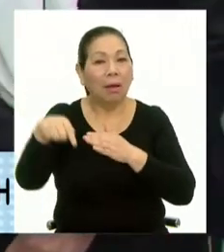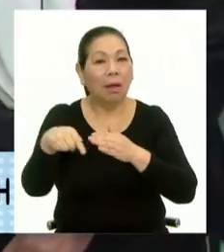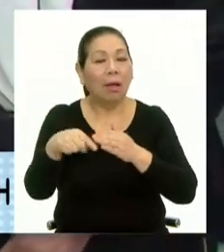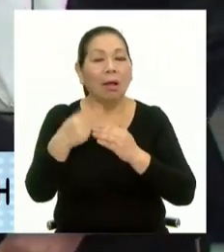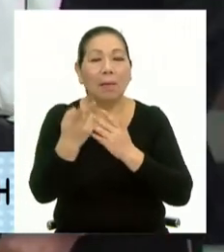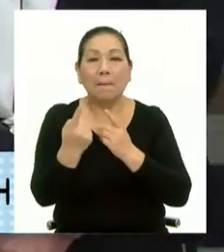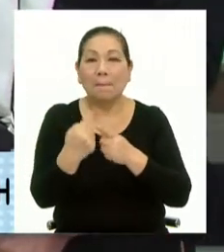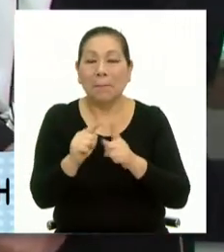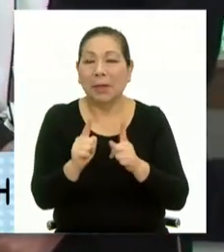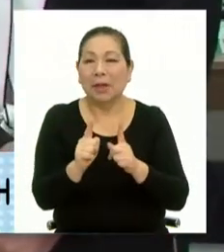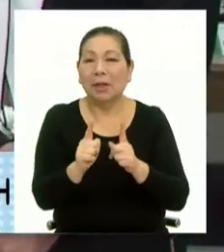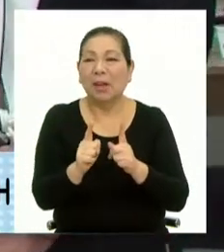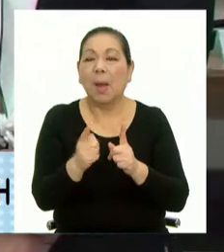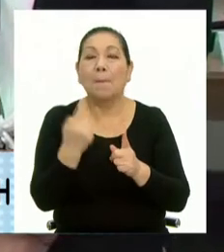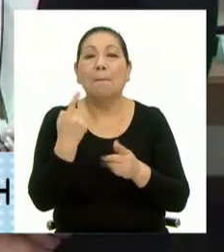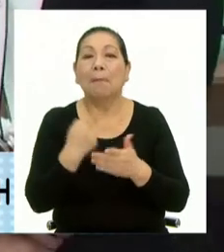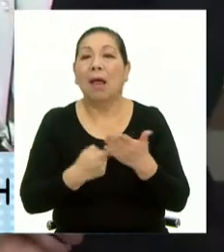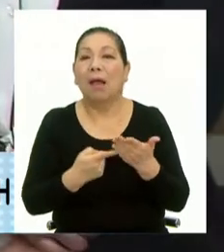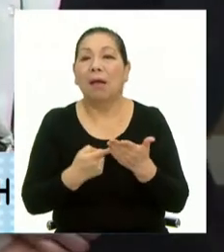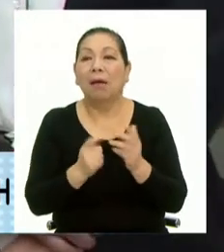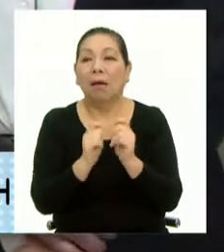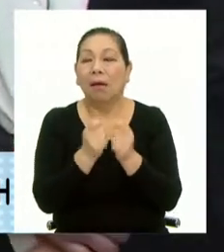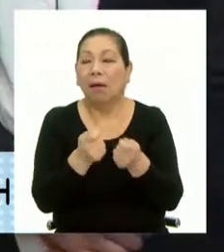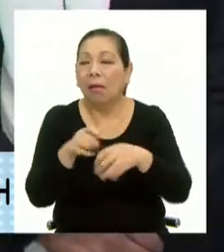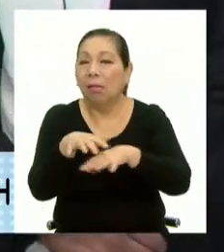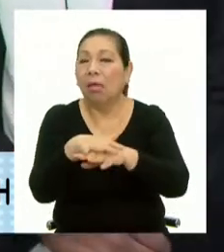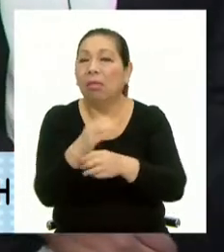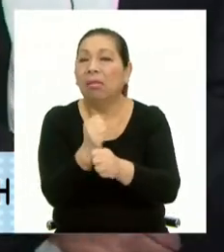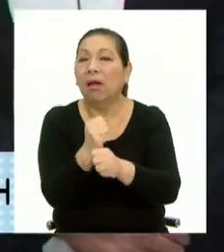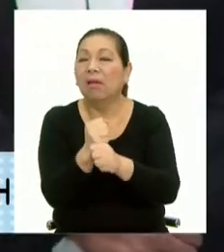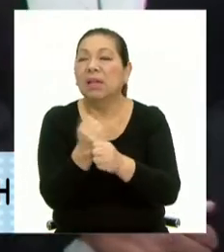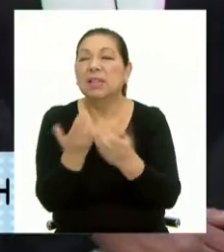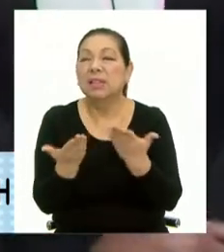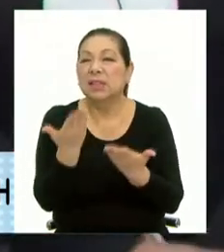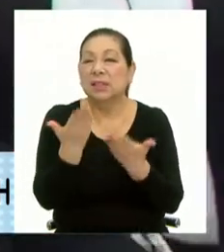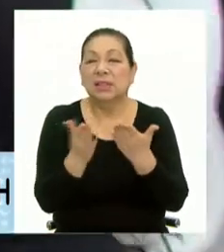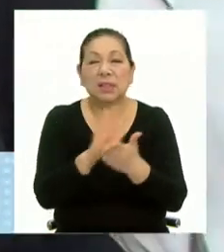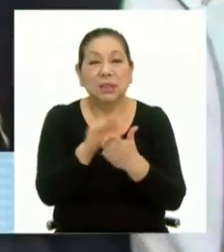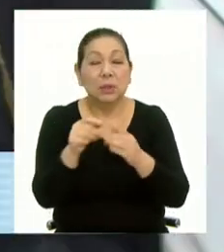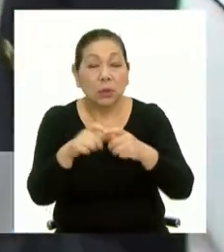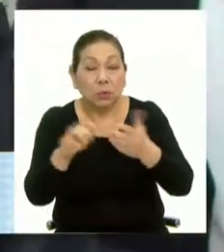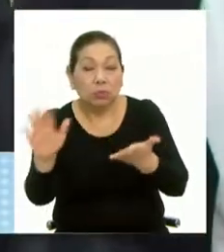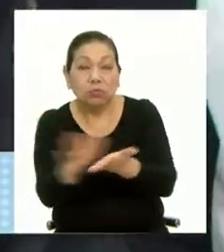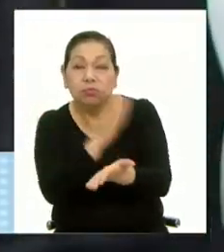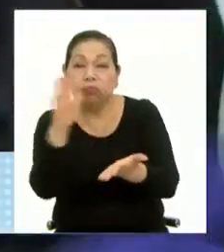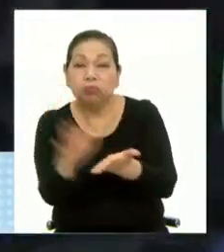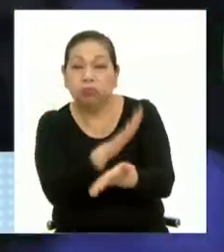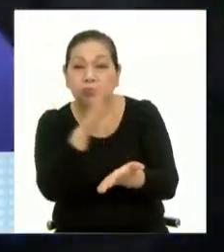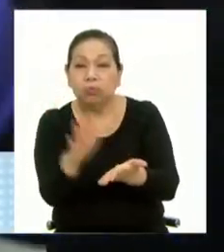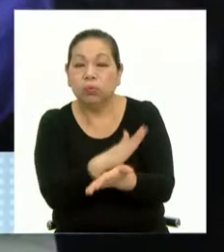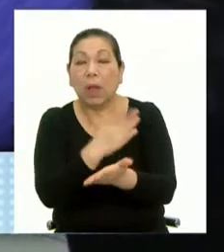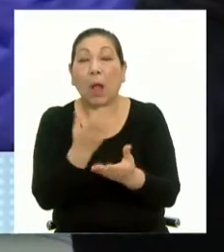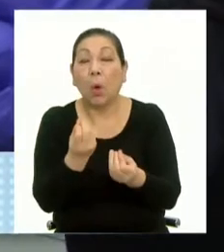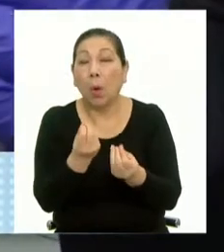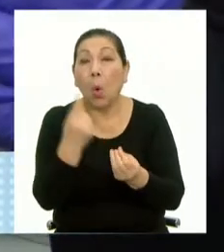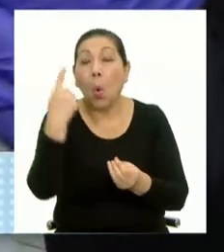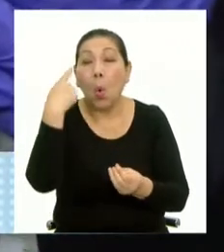territorio nacional a efecto de darle un trabajo de acabado a estos billetes que